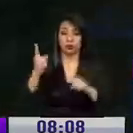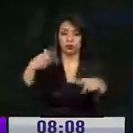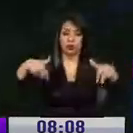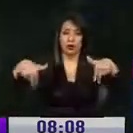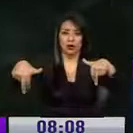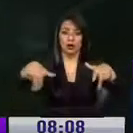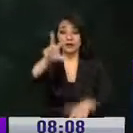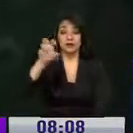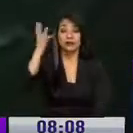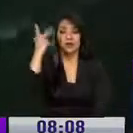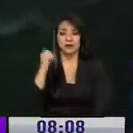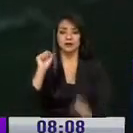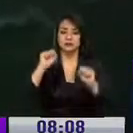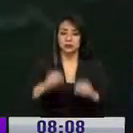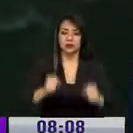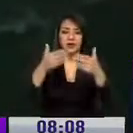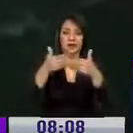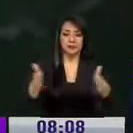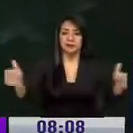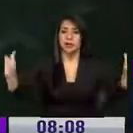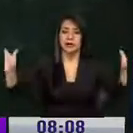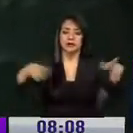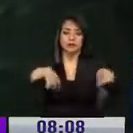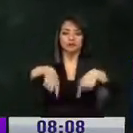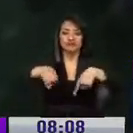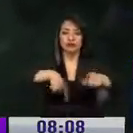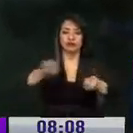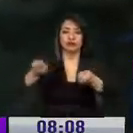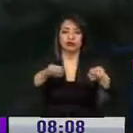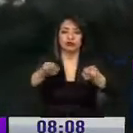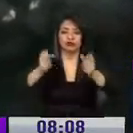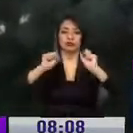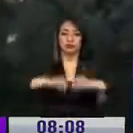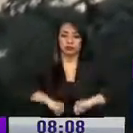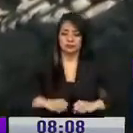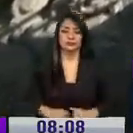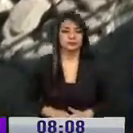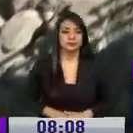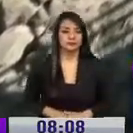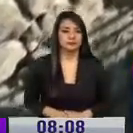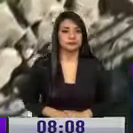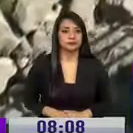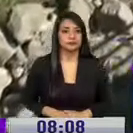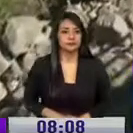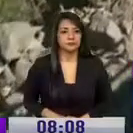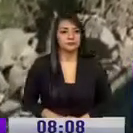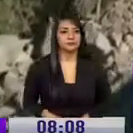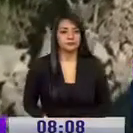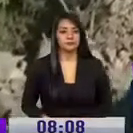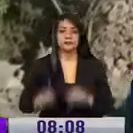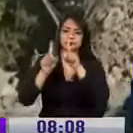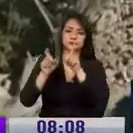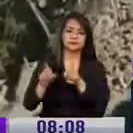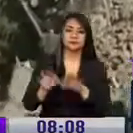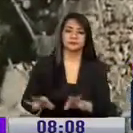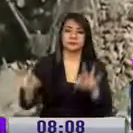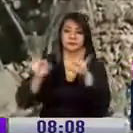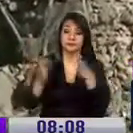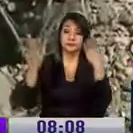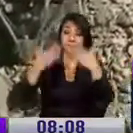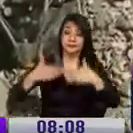los 30 días poder habilitar con un tráfico controlado el tráfico vehicular. Es importante señalar aquí, luego de